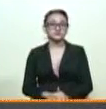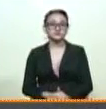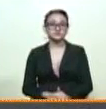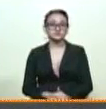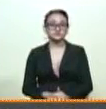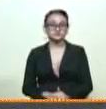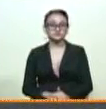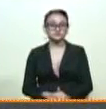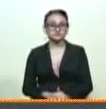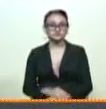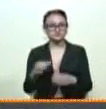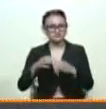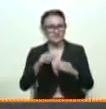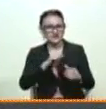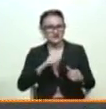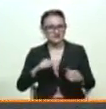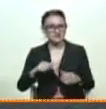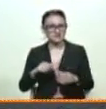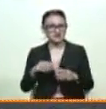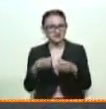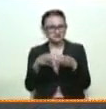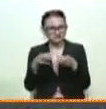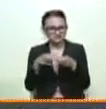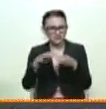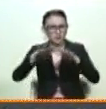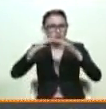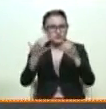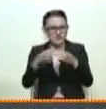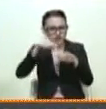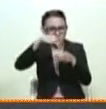lobbies del aparato militar mundial.